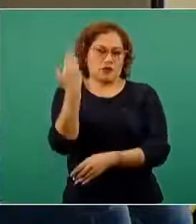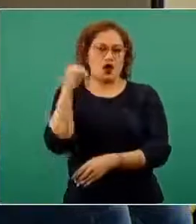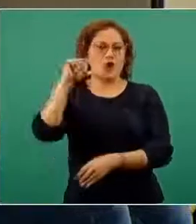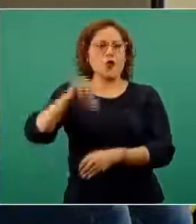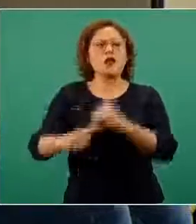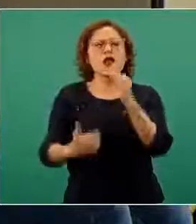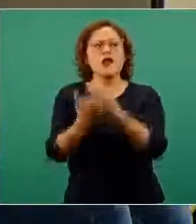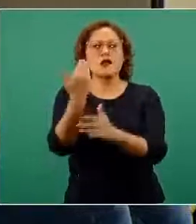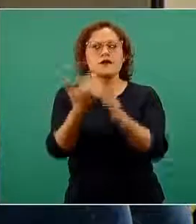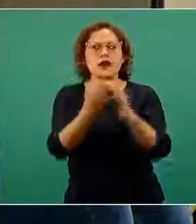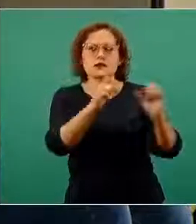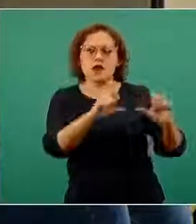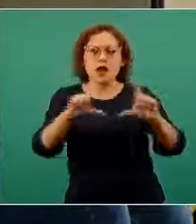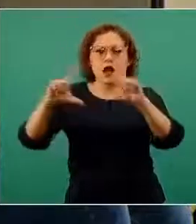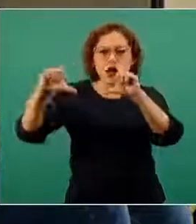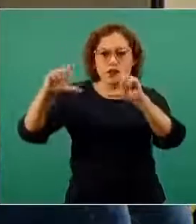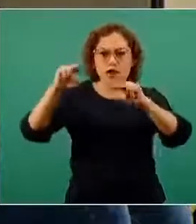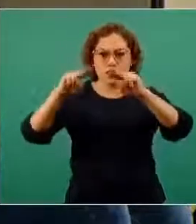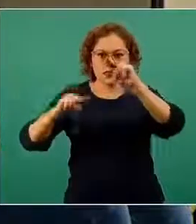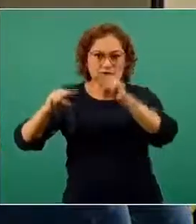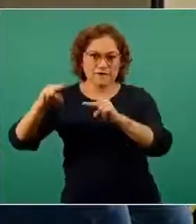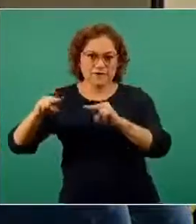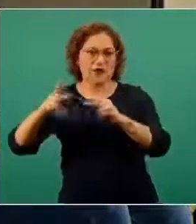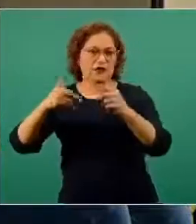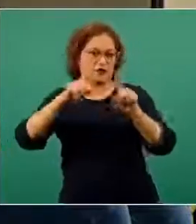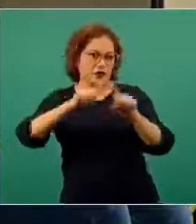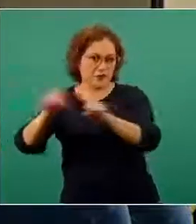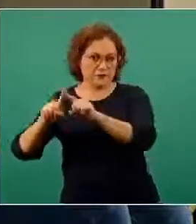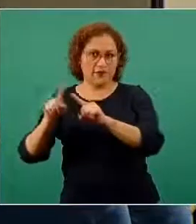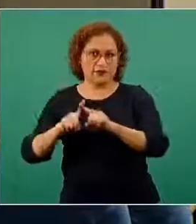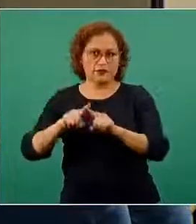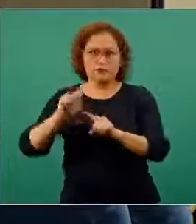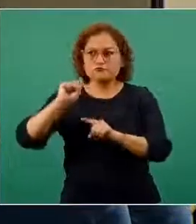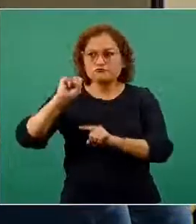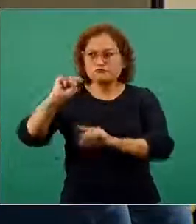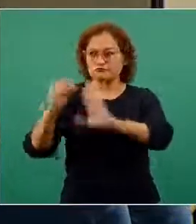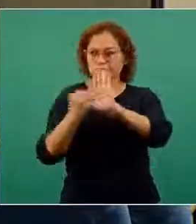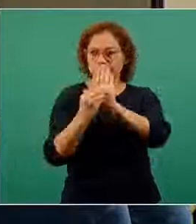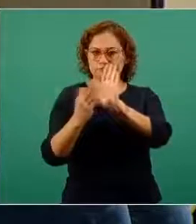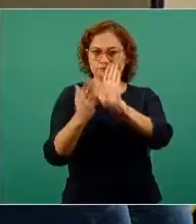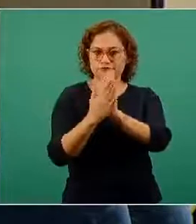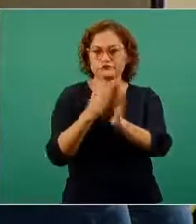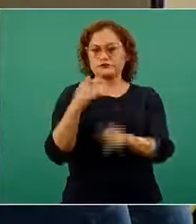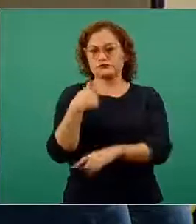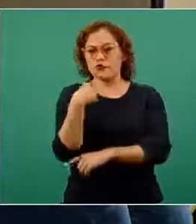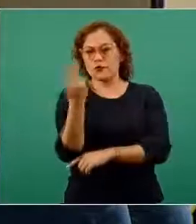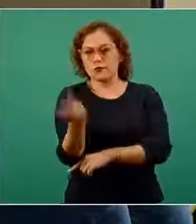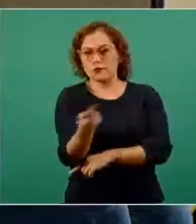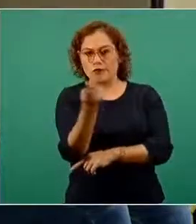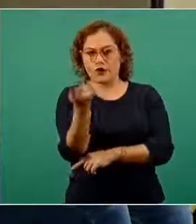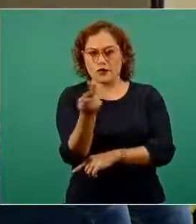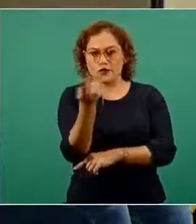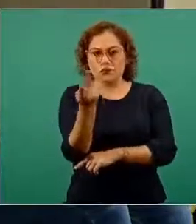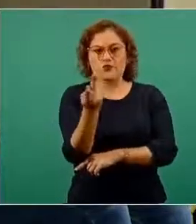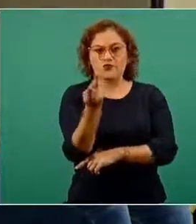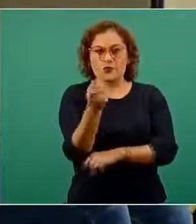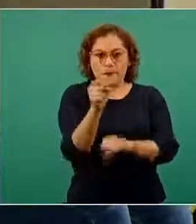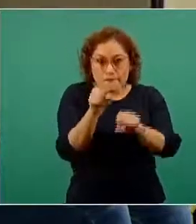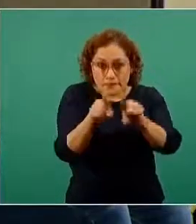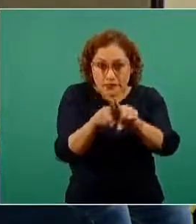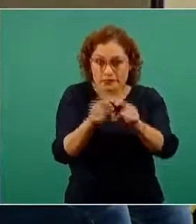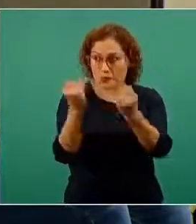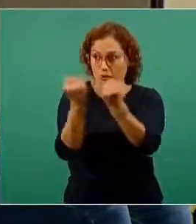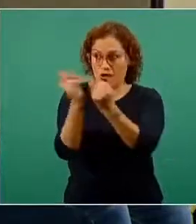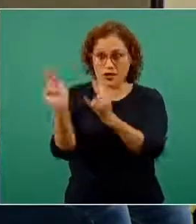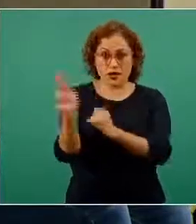mañana, ponen a todos los niveles, ¿no? Entonces, a ver si en los siguientes estados van a ser también en todos los niveles educativos. Y